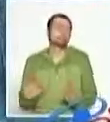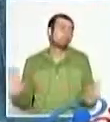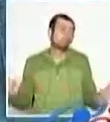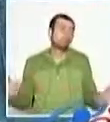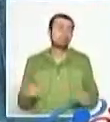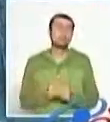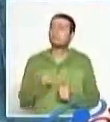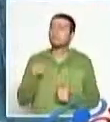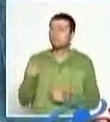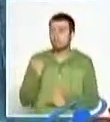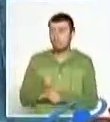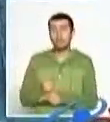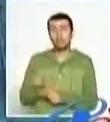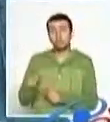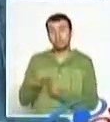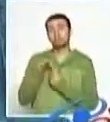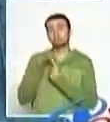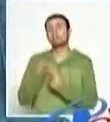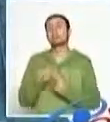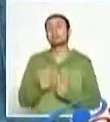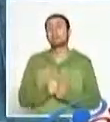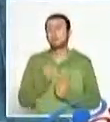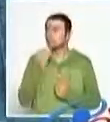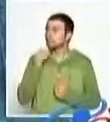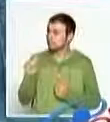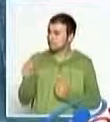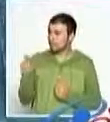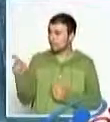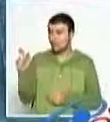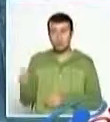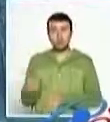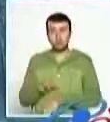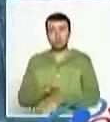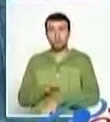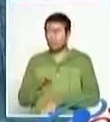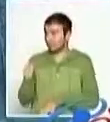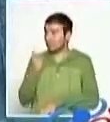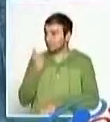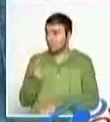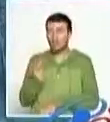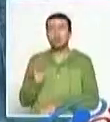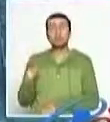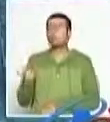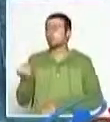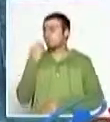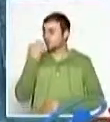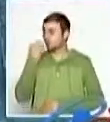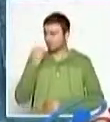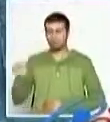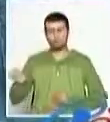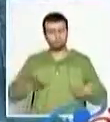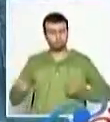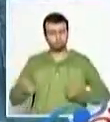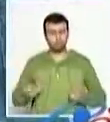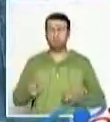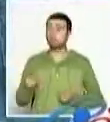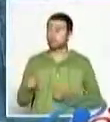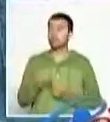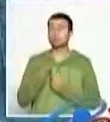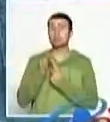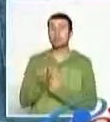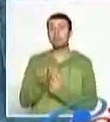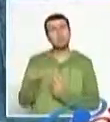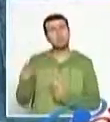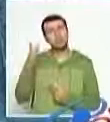la parte fundamental, entonces, como me decía el doctor Rojas, la nutrición. Pues es que la nutrición es fundamental porque es